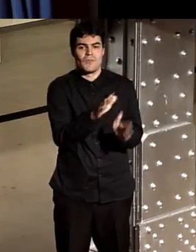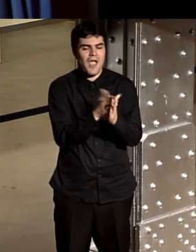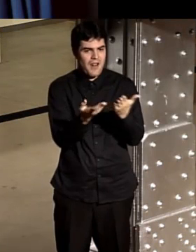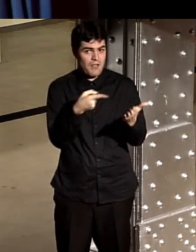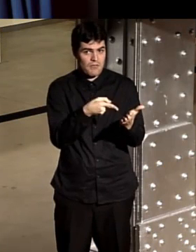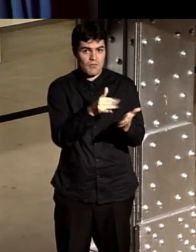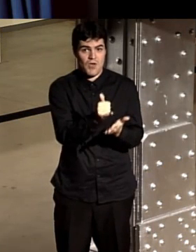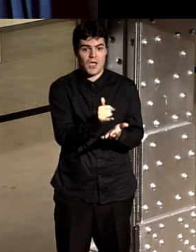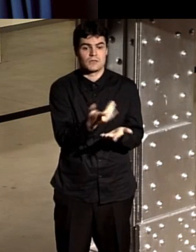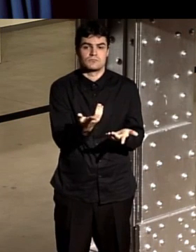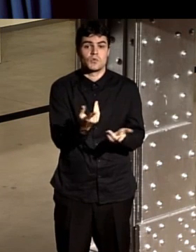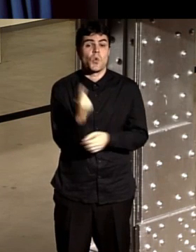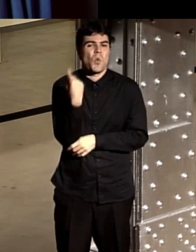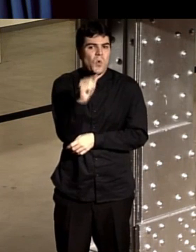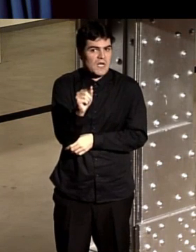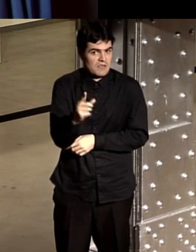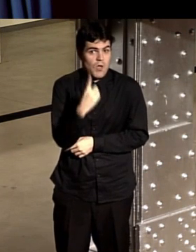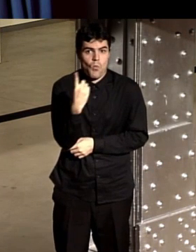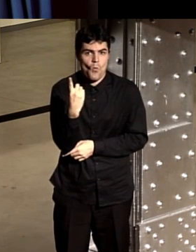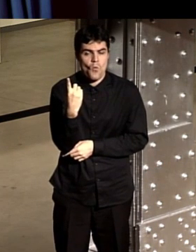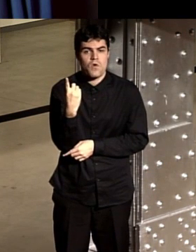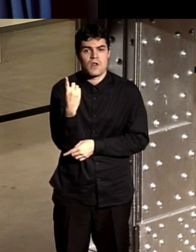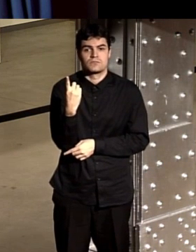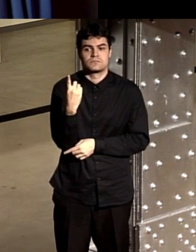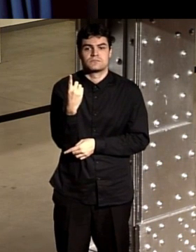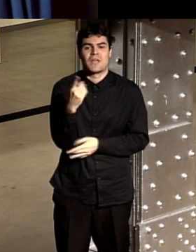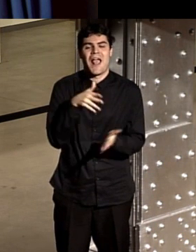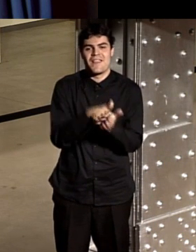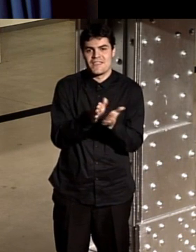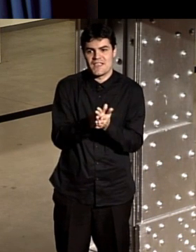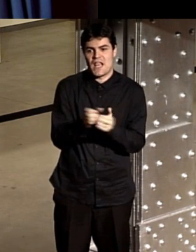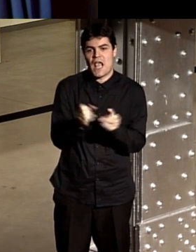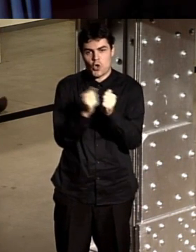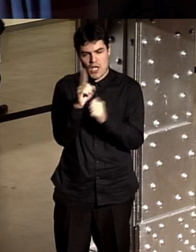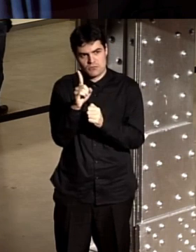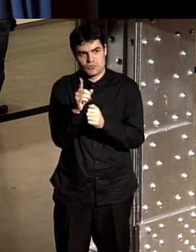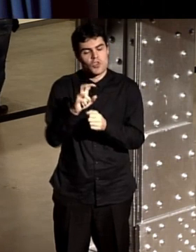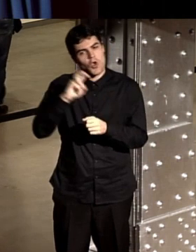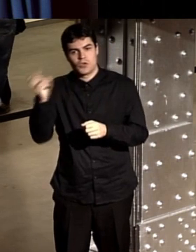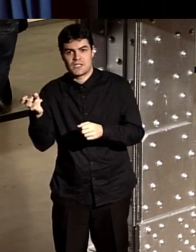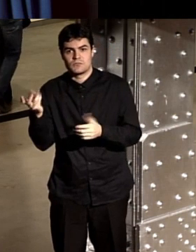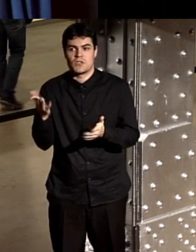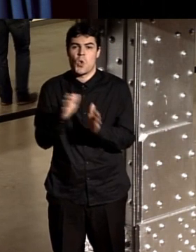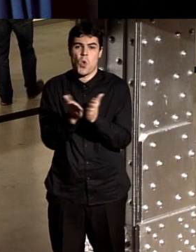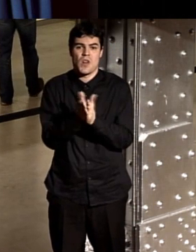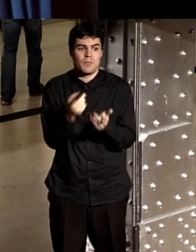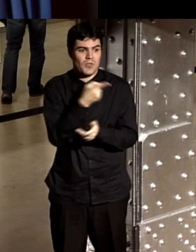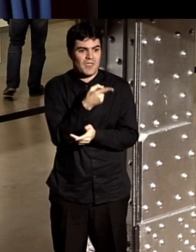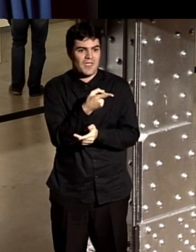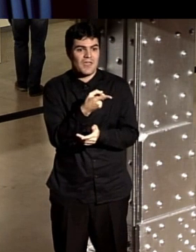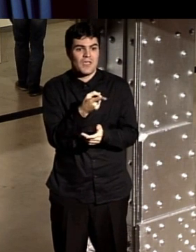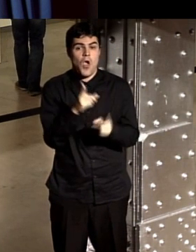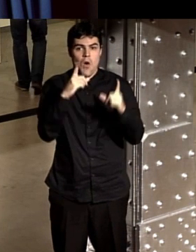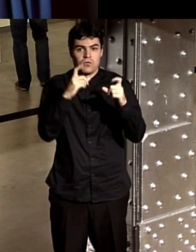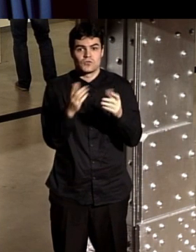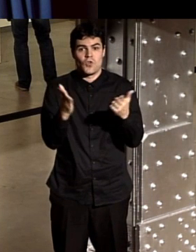de las críticas que se podría hacer, no a la editorial Roca, sino a otras editoriales en España, es como no tenemos un libro de ella, de sus fotos, porque son